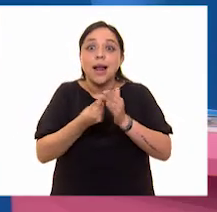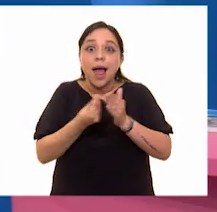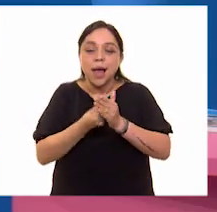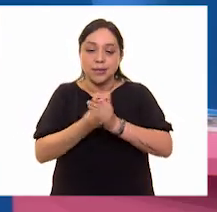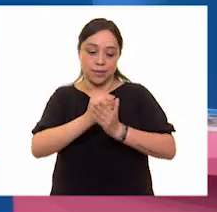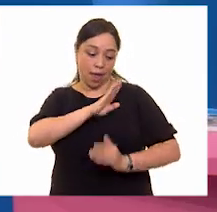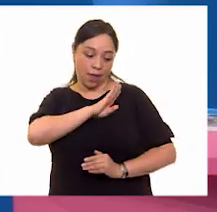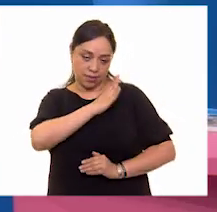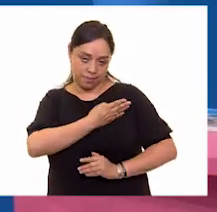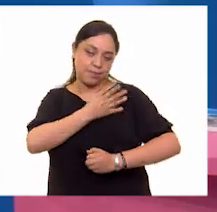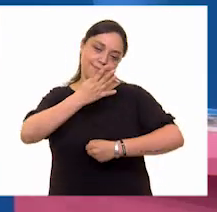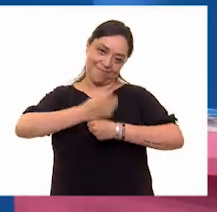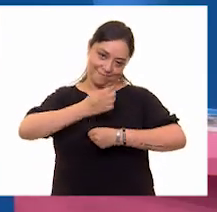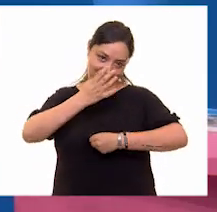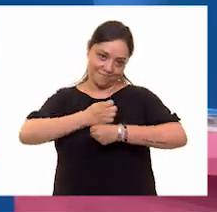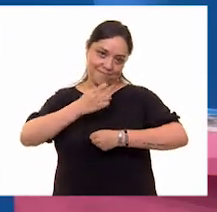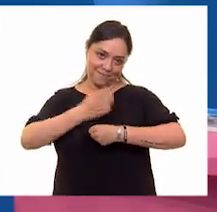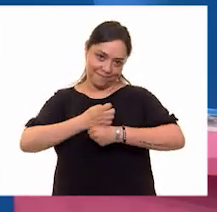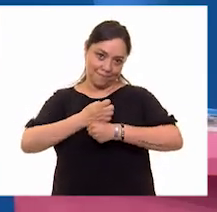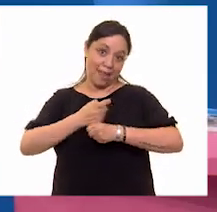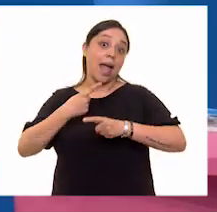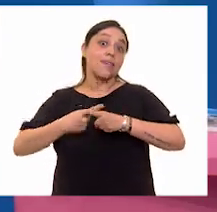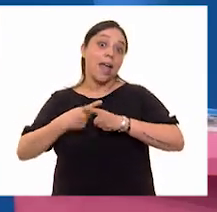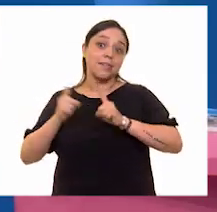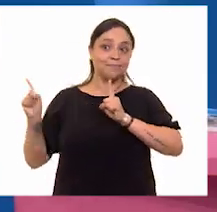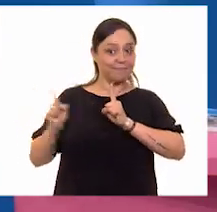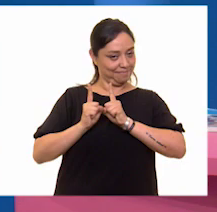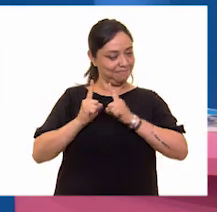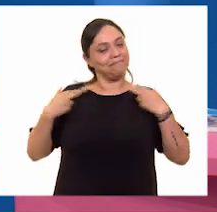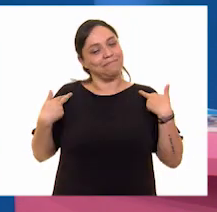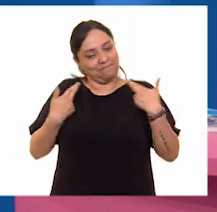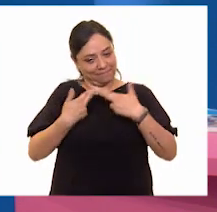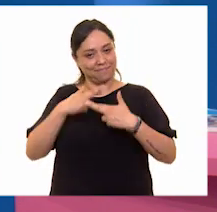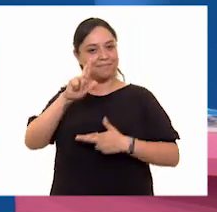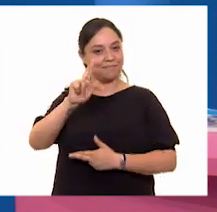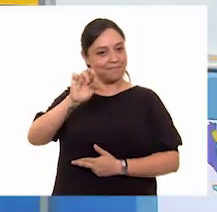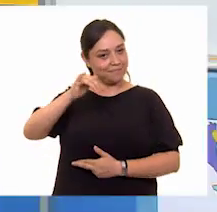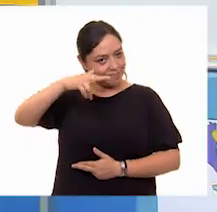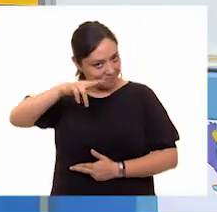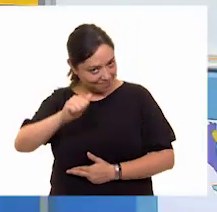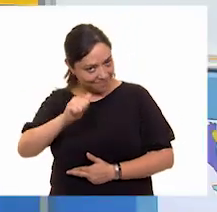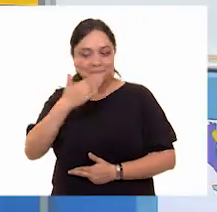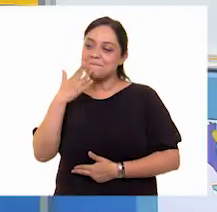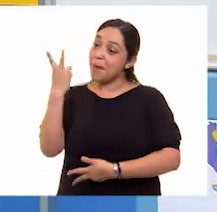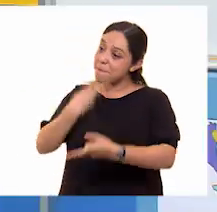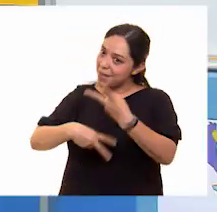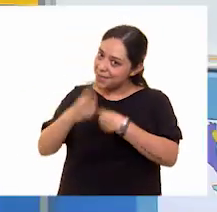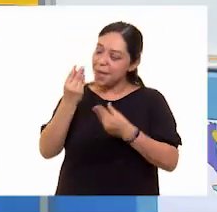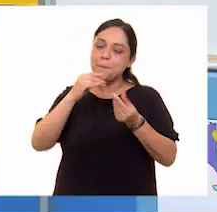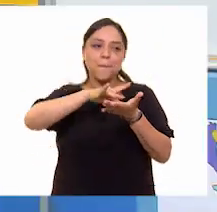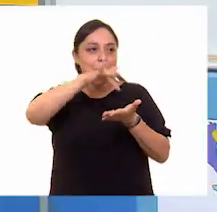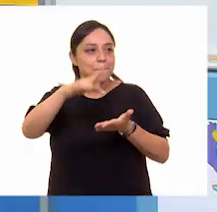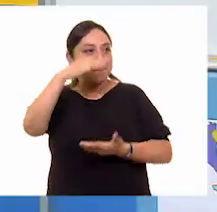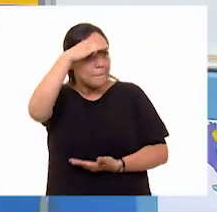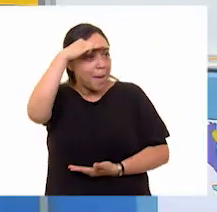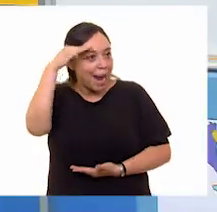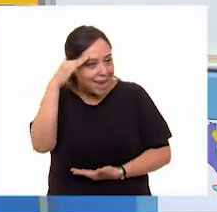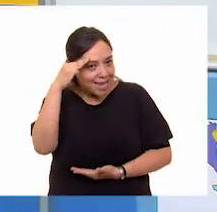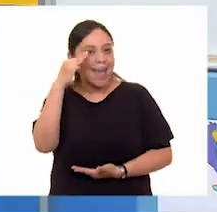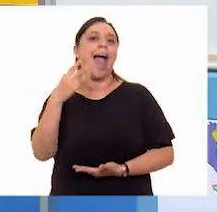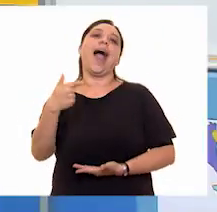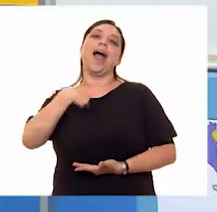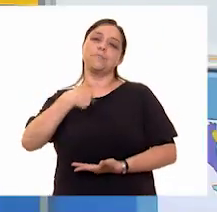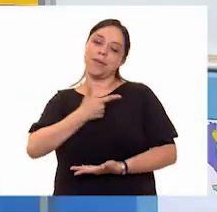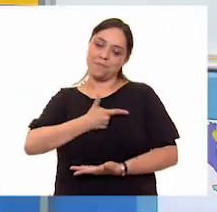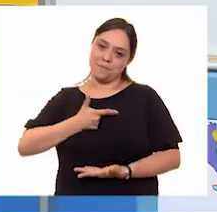español para cuarto grado, en compañía, como siempre, de la maestra Reina Cruz. Bienvenida, maestra. Muchas gracias, María. Es un placer estar otra vez con